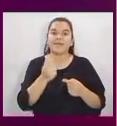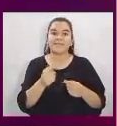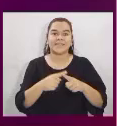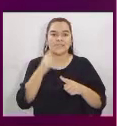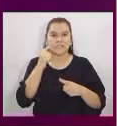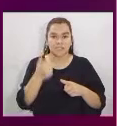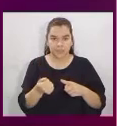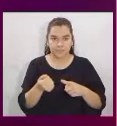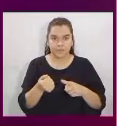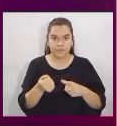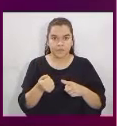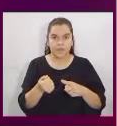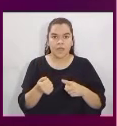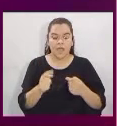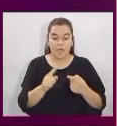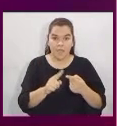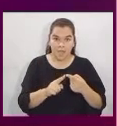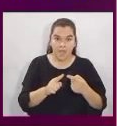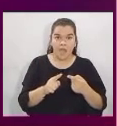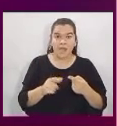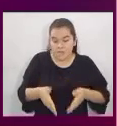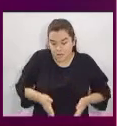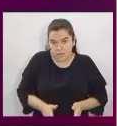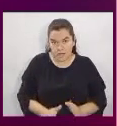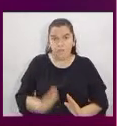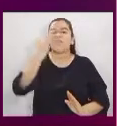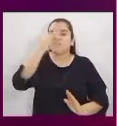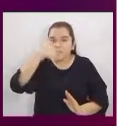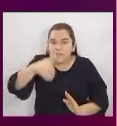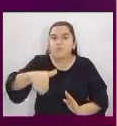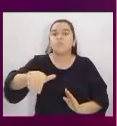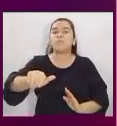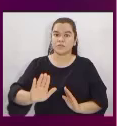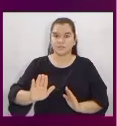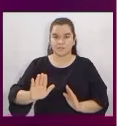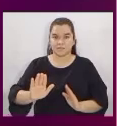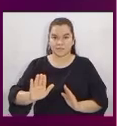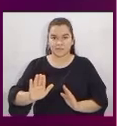ataxia adquirida o una ataxia de tipo